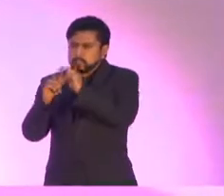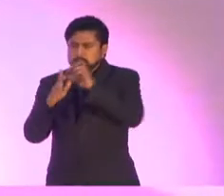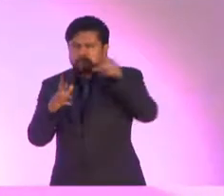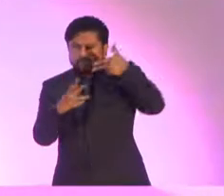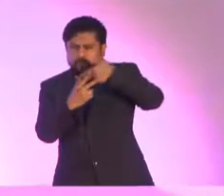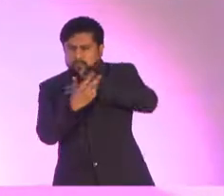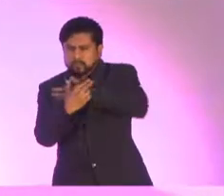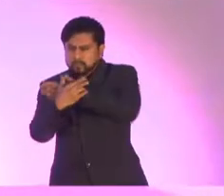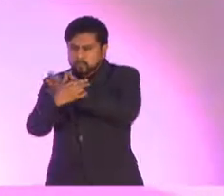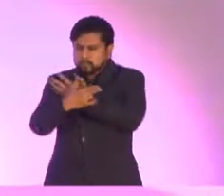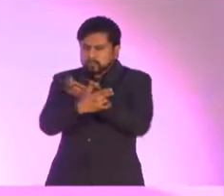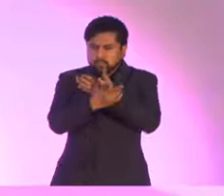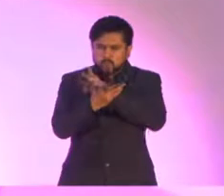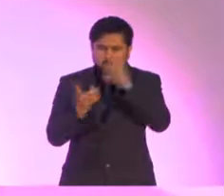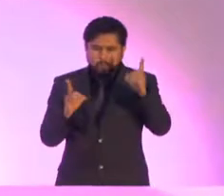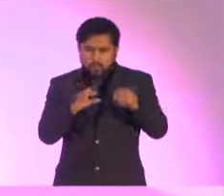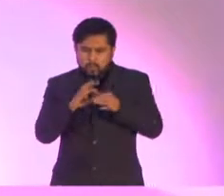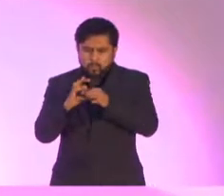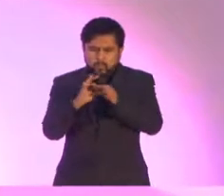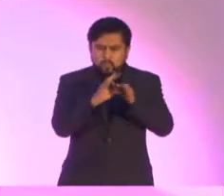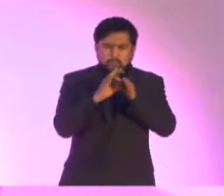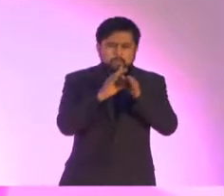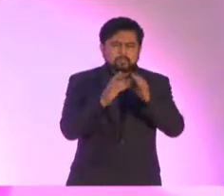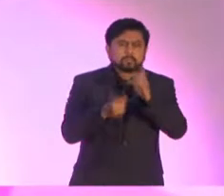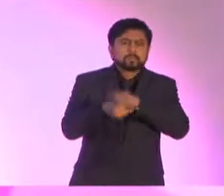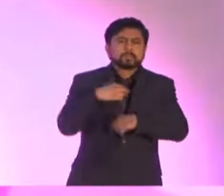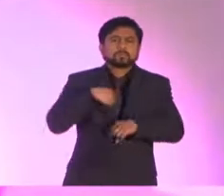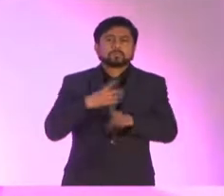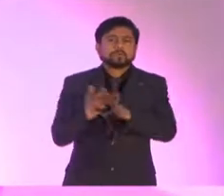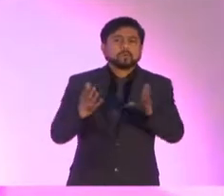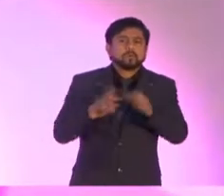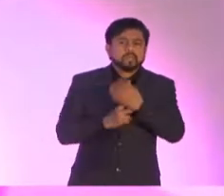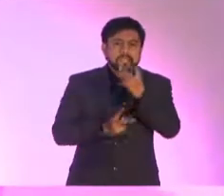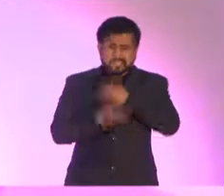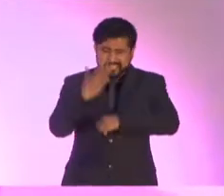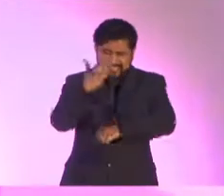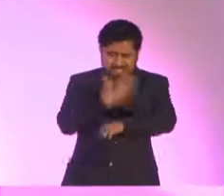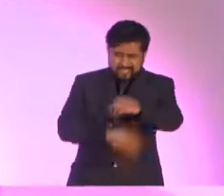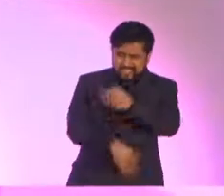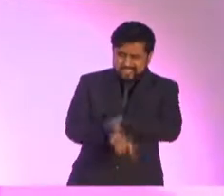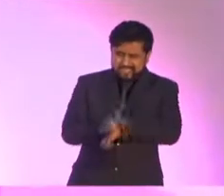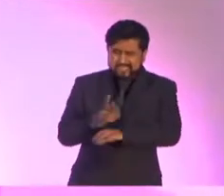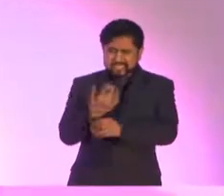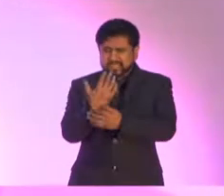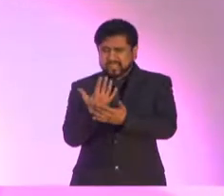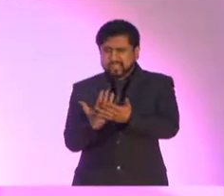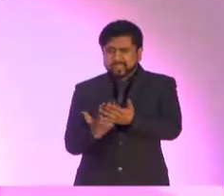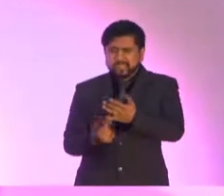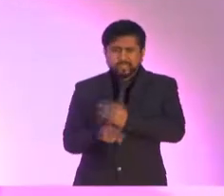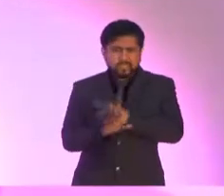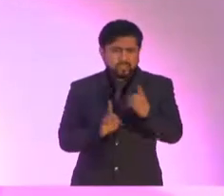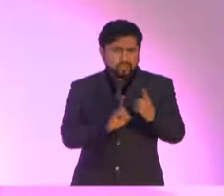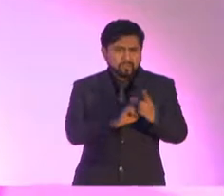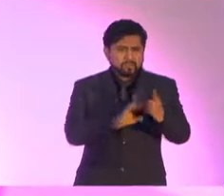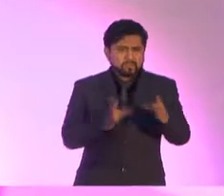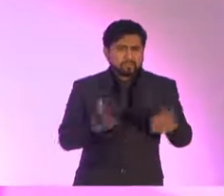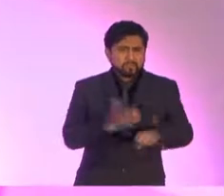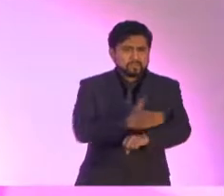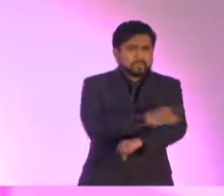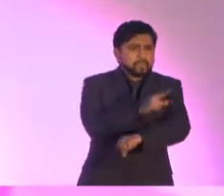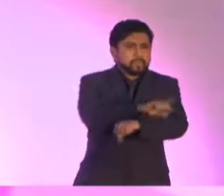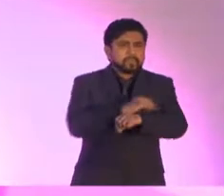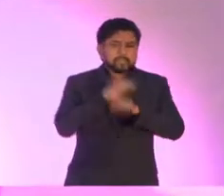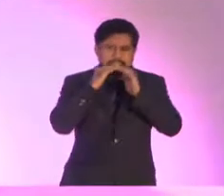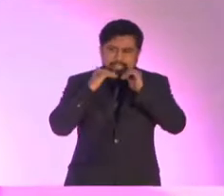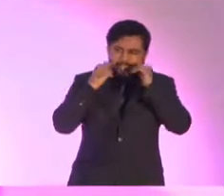de mariposas. Yo no reparo en cortar mis brazos y acompañarla en su odisea. Ella